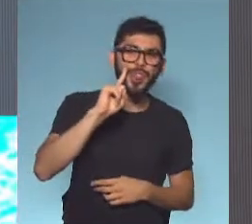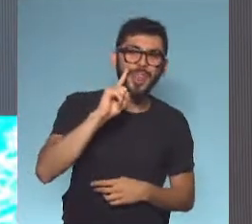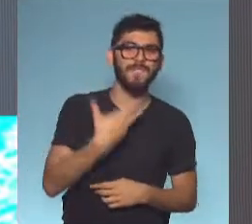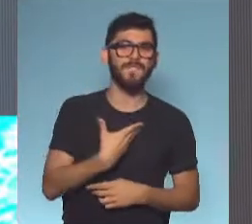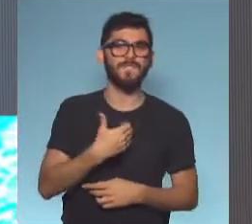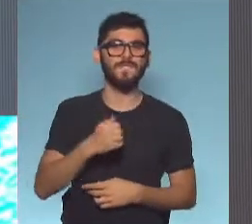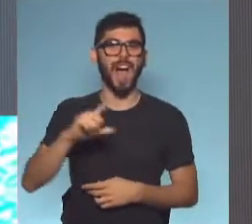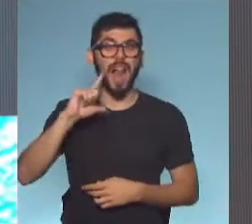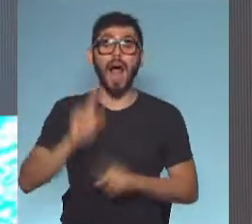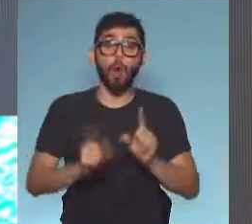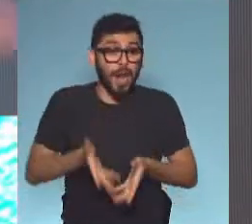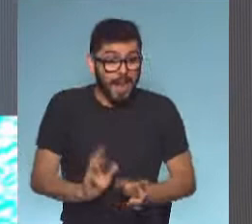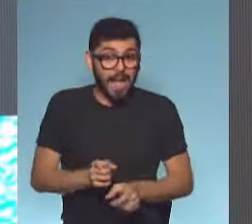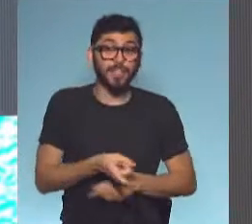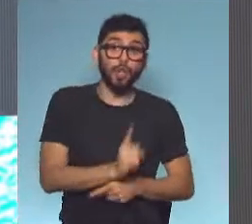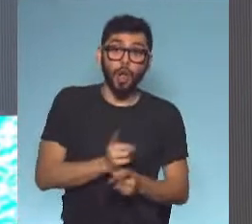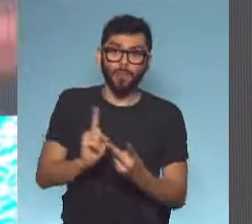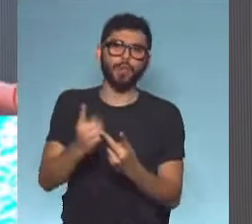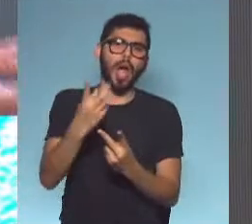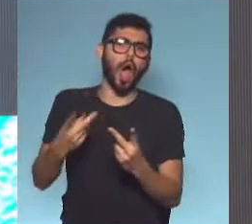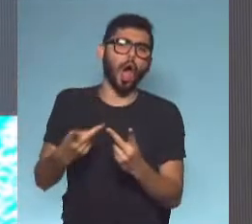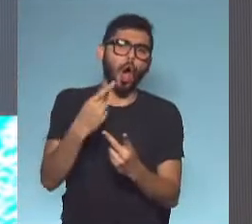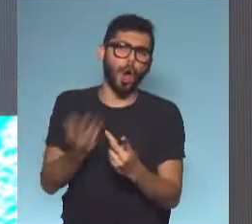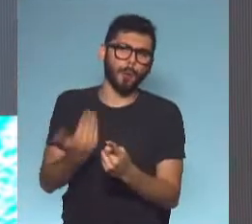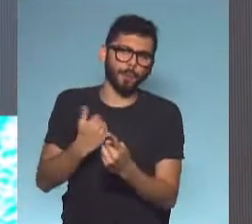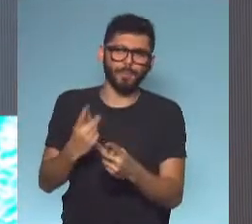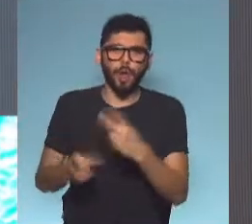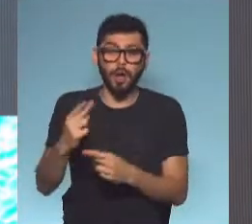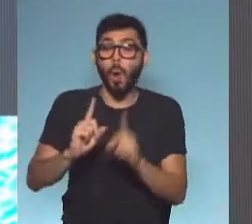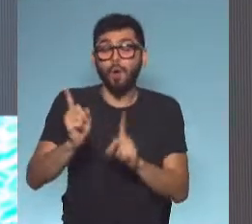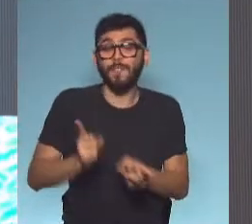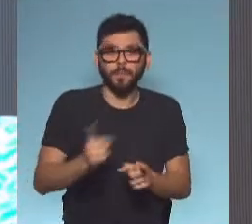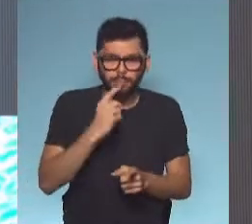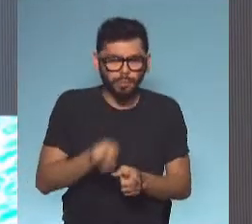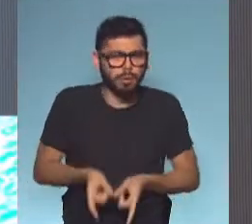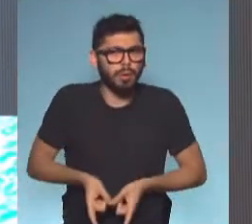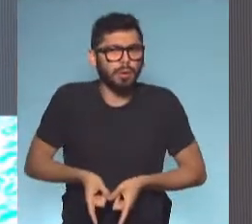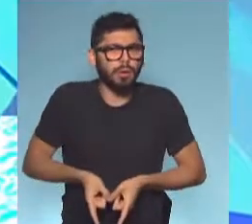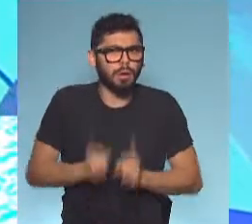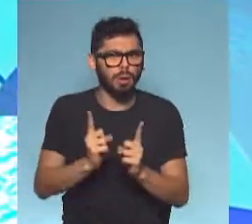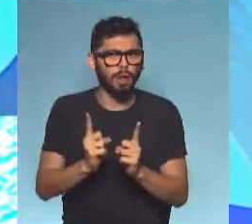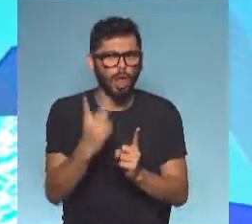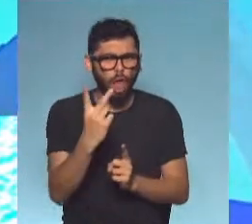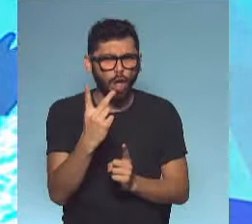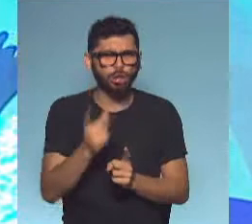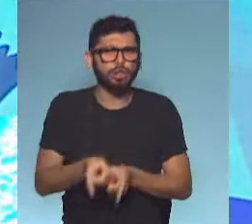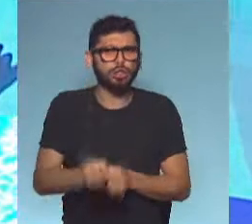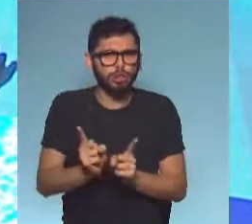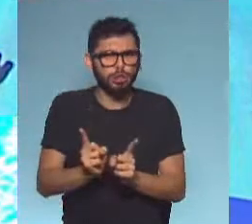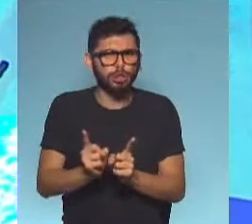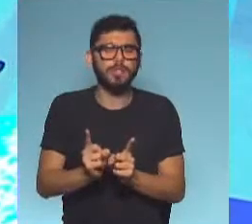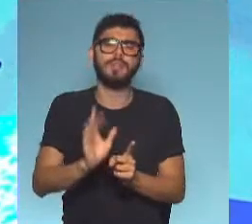que son operados al nacer y otros que siguen con dos penes. ¿Y se le paran los dos penes? Claro, exacto. Tienen erecciones muchas